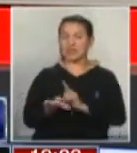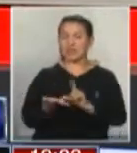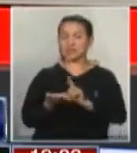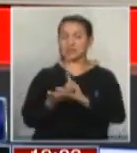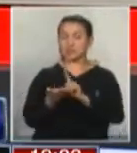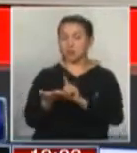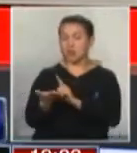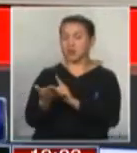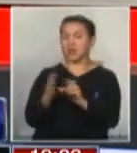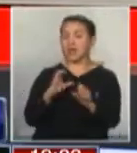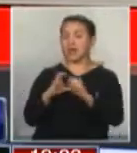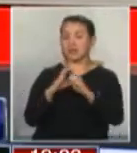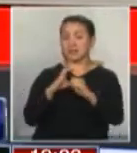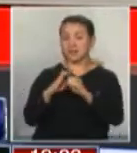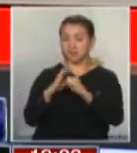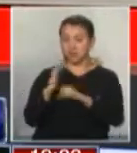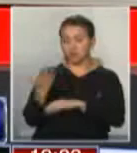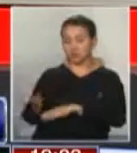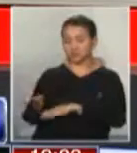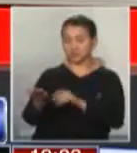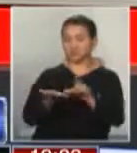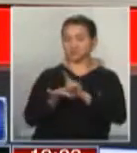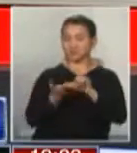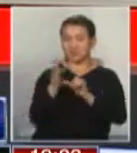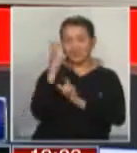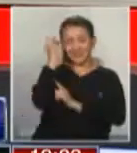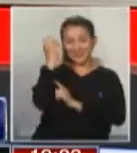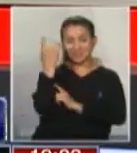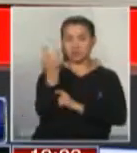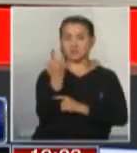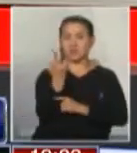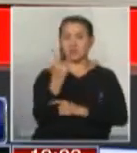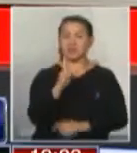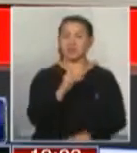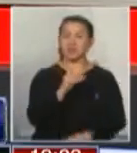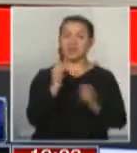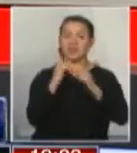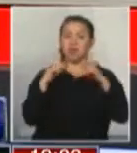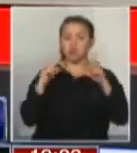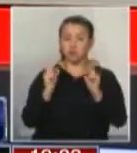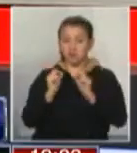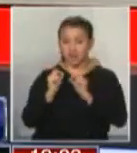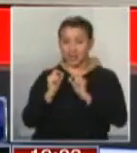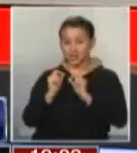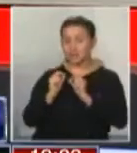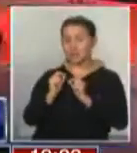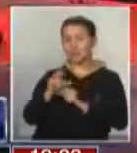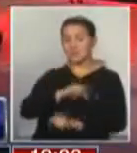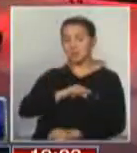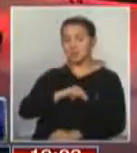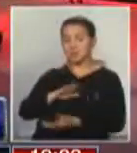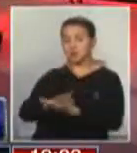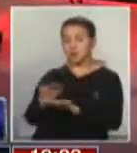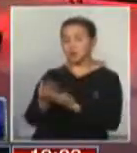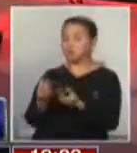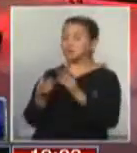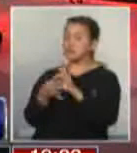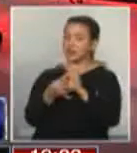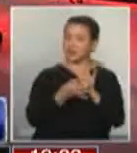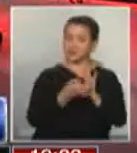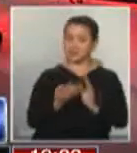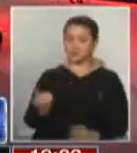electorat académico de la cátedra de literatura creativa de la universidad diego portales para hablar de este premio nobel que tal como estamos theresa por